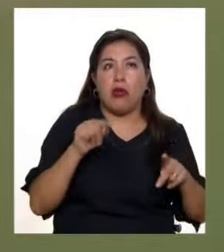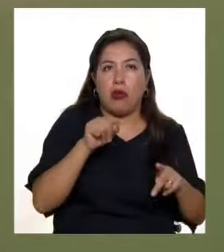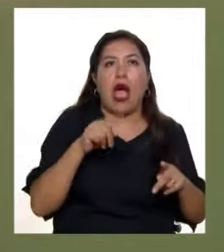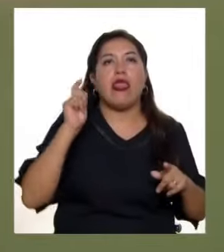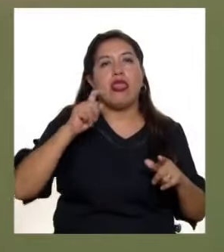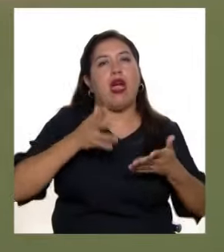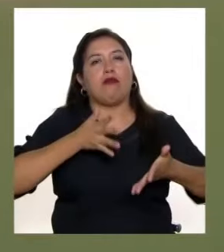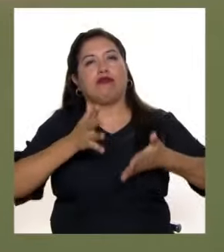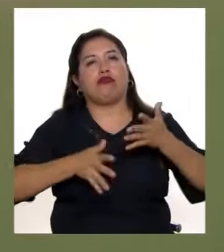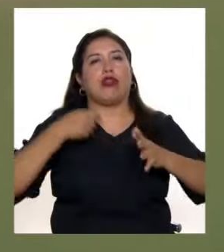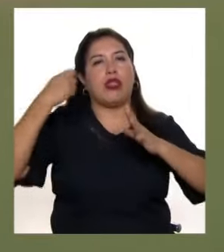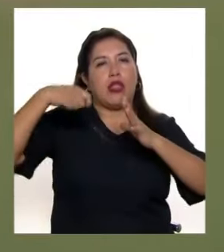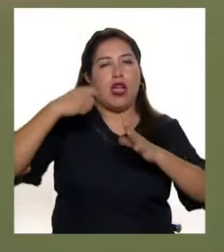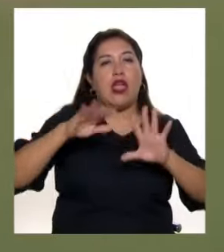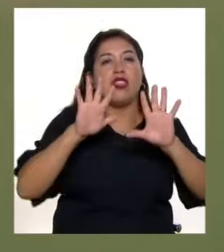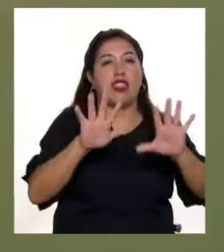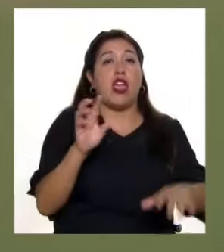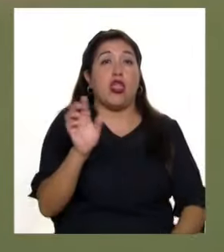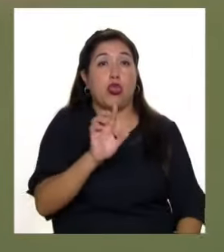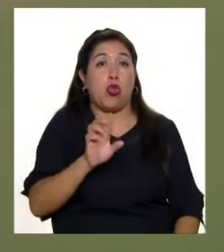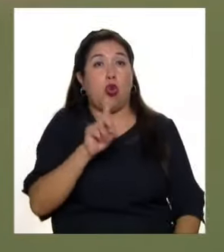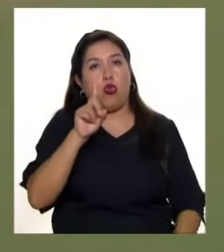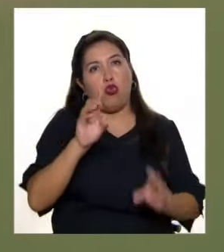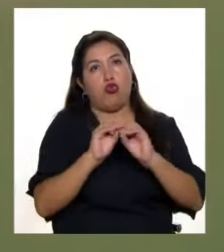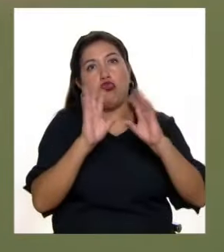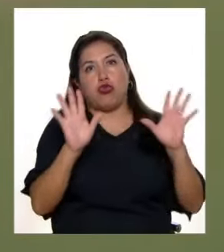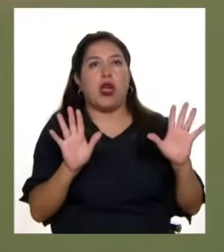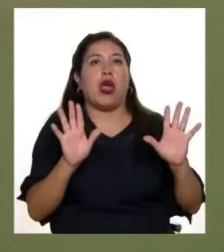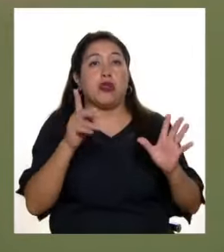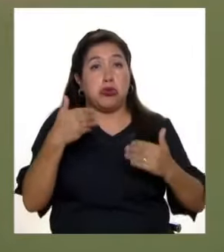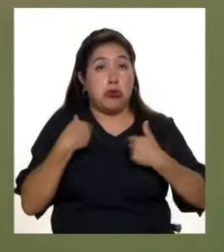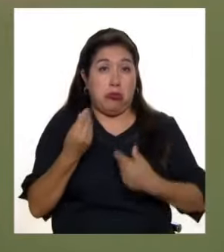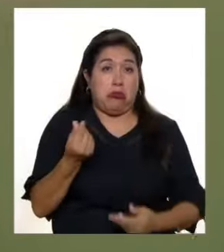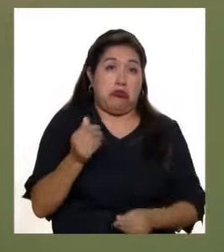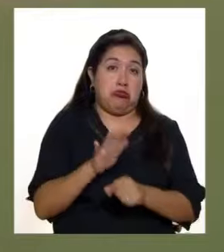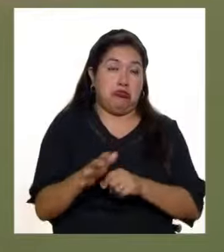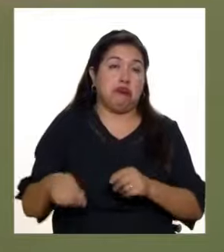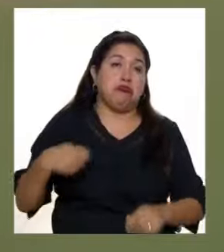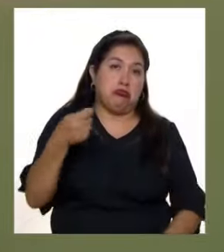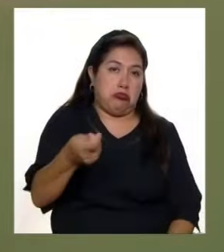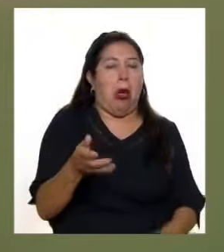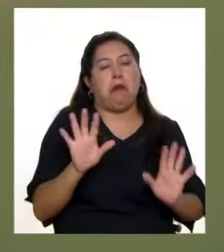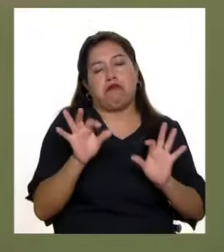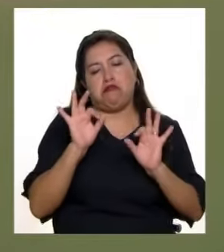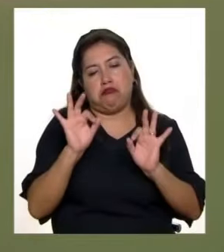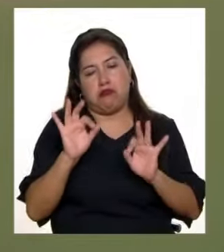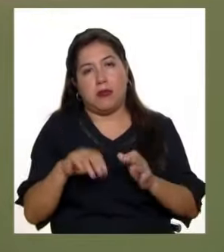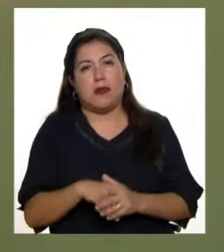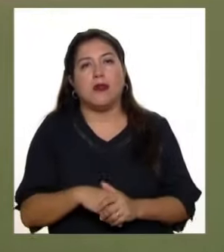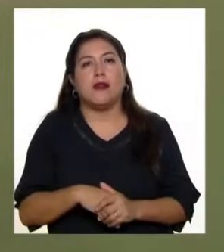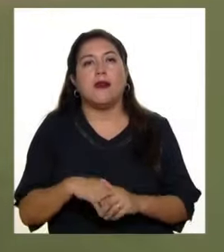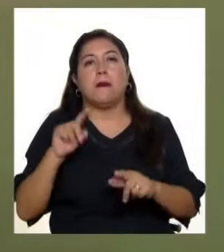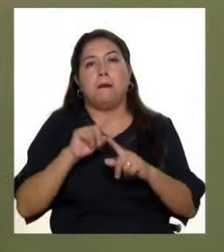videos, $10 por día. Si puedes realizar la inversión, funciona también muy bien, pero la barrera es hacer videos. Otra cosa,